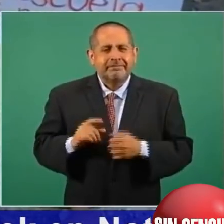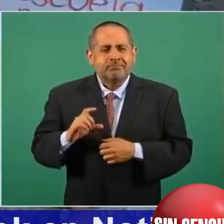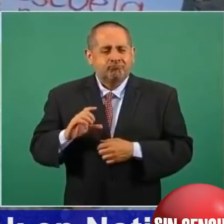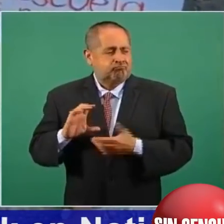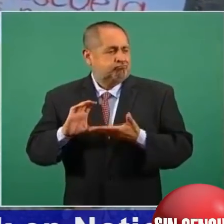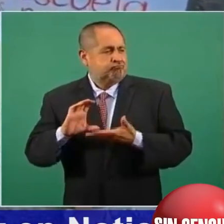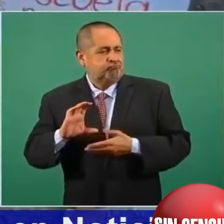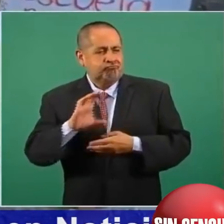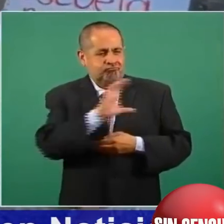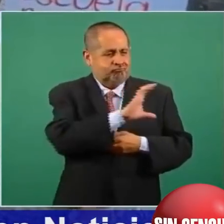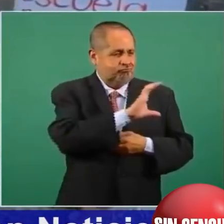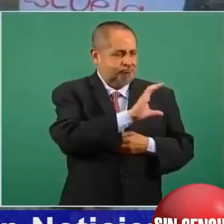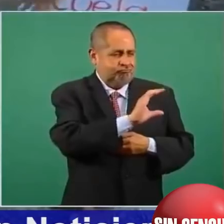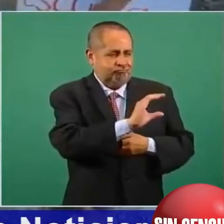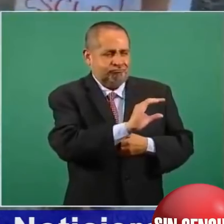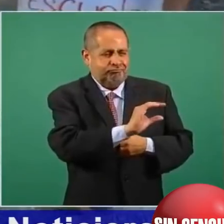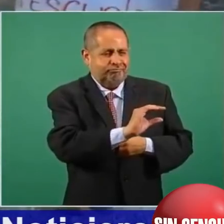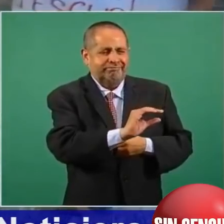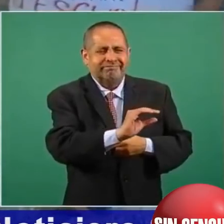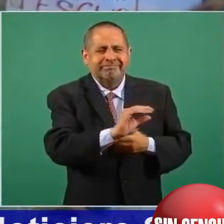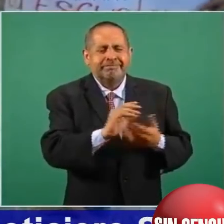muy